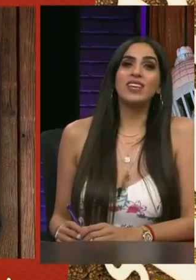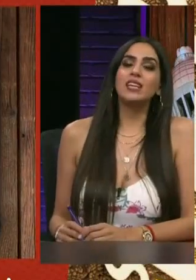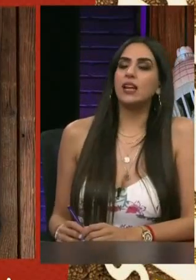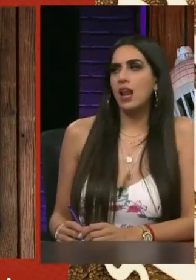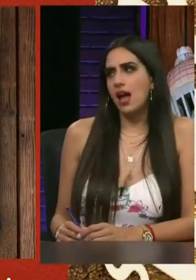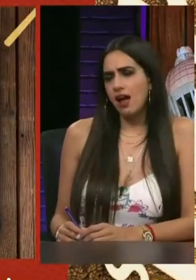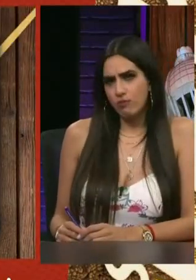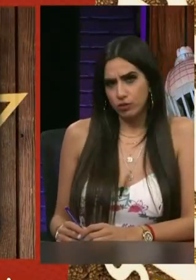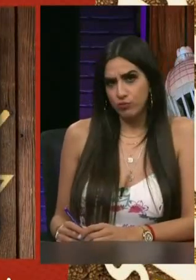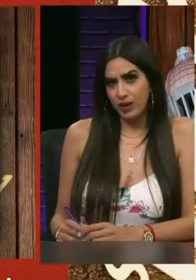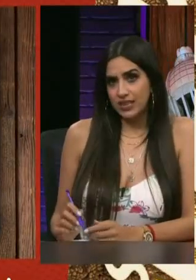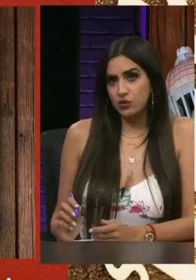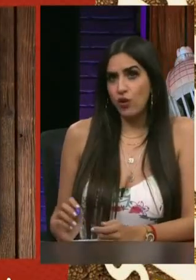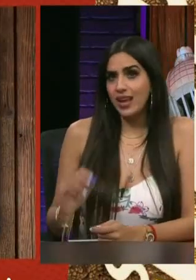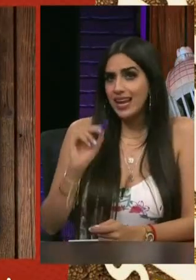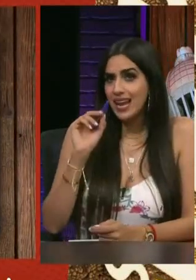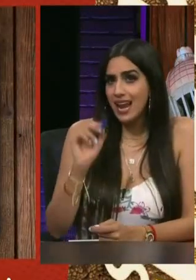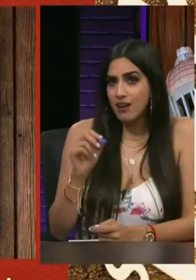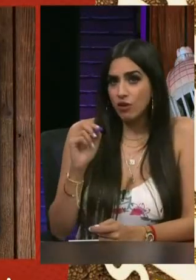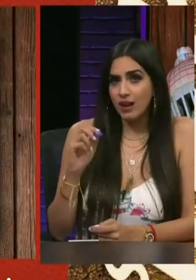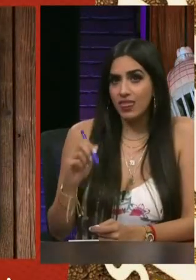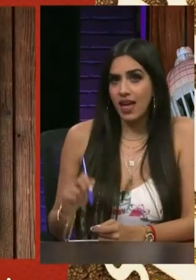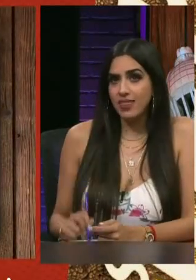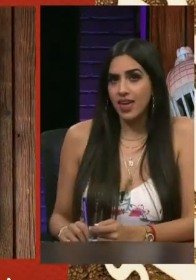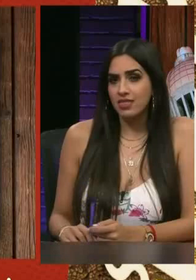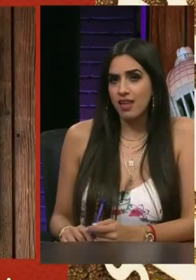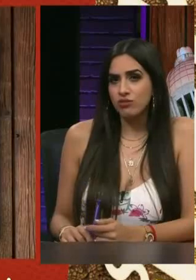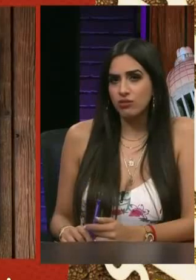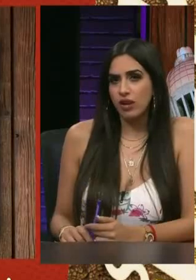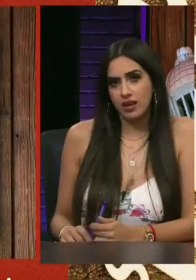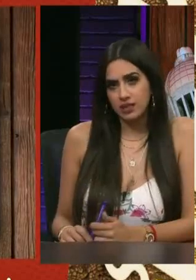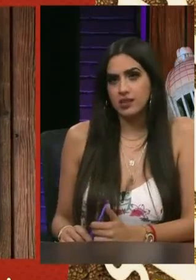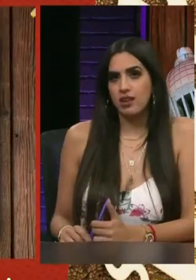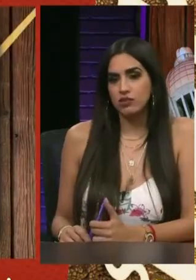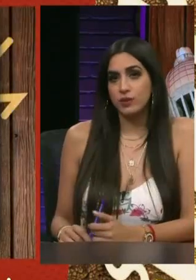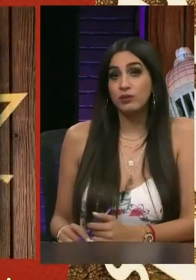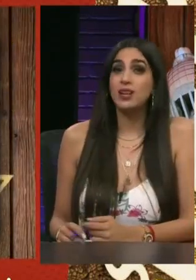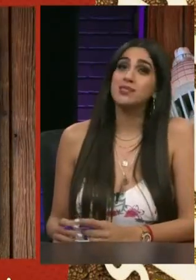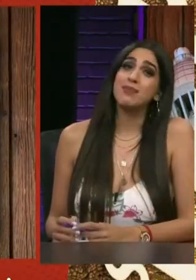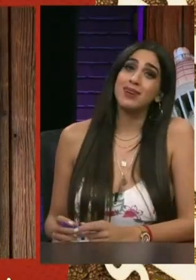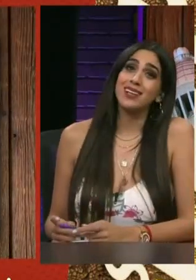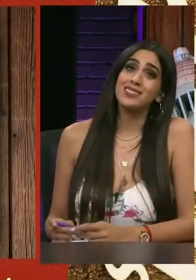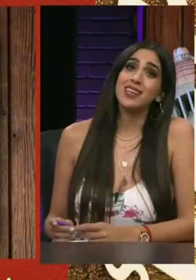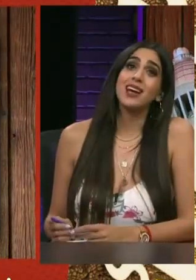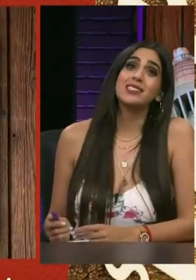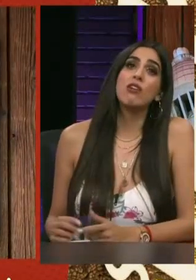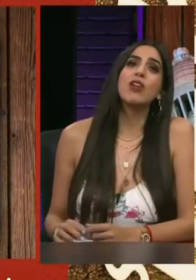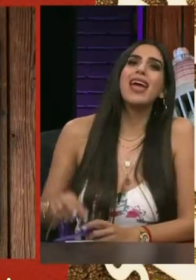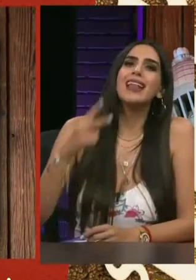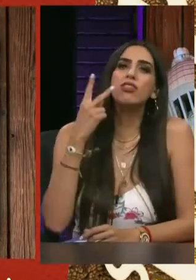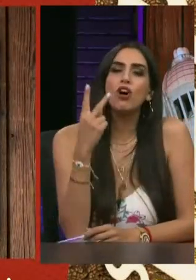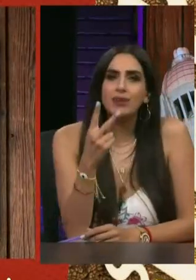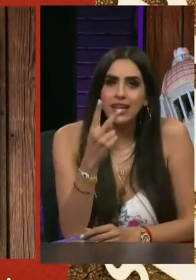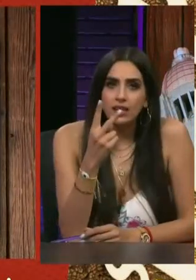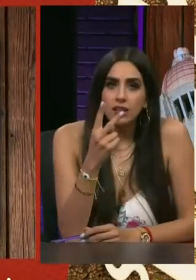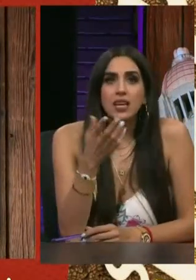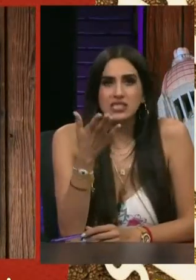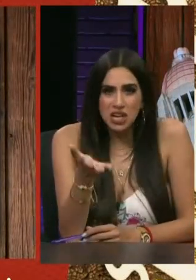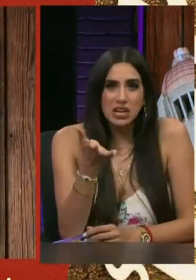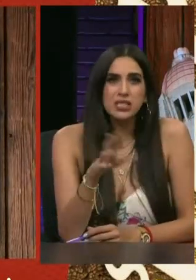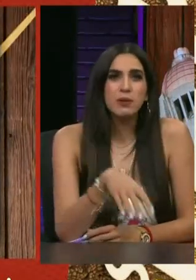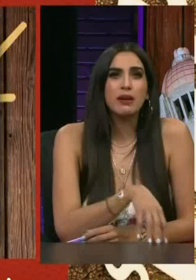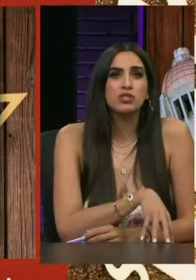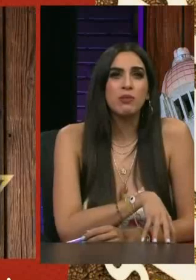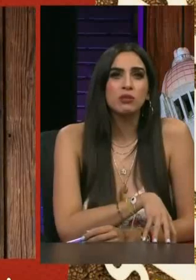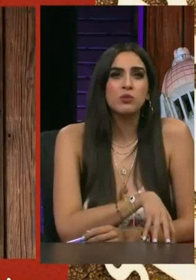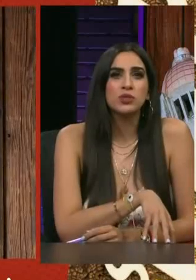sí urge. Y claro, por supuesto. Y la normalidad que tanto han extrañado, sobre todo las mamás, que gastaron el doble